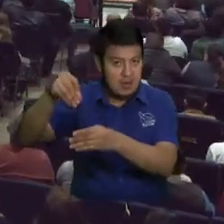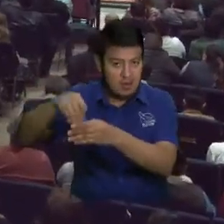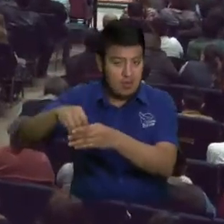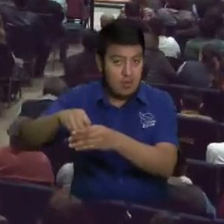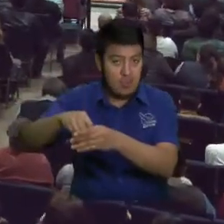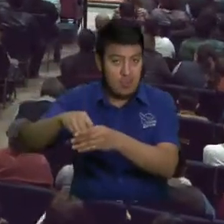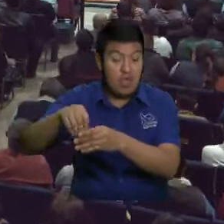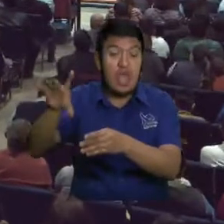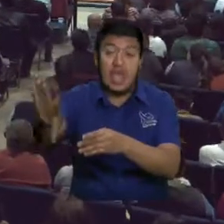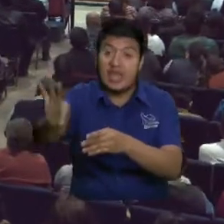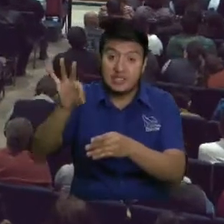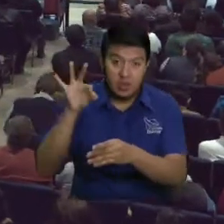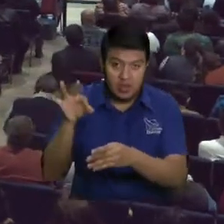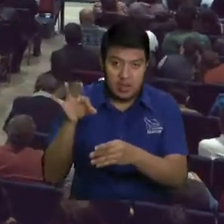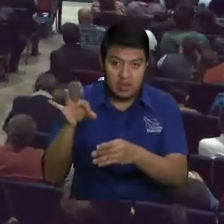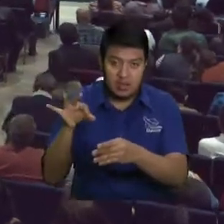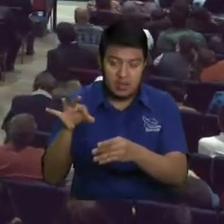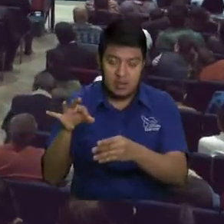Eso es apartarlo.